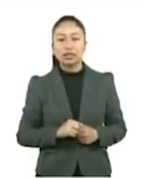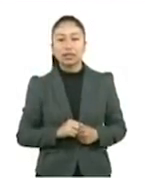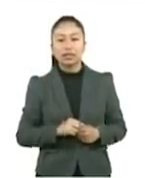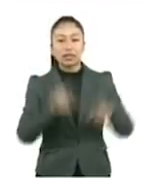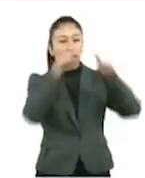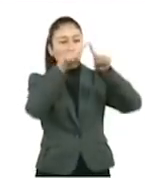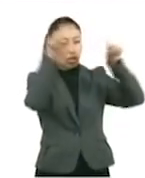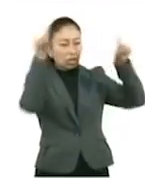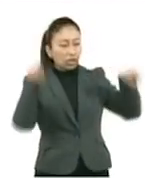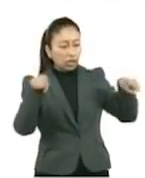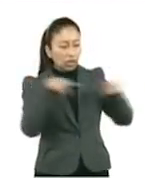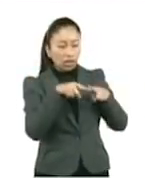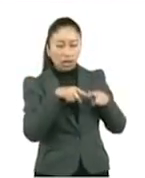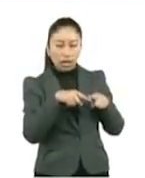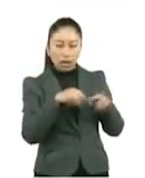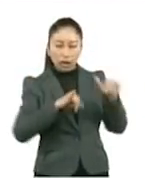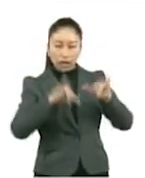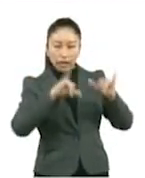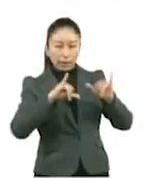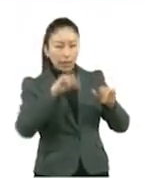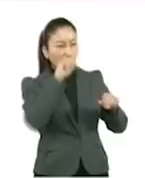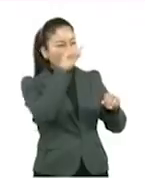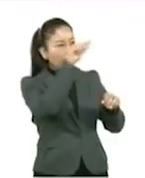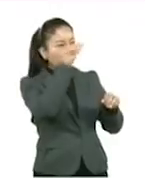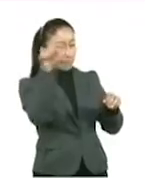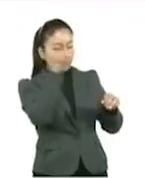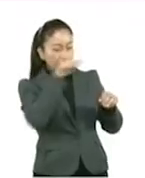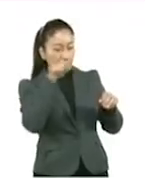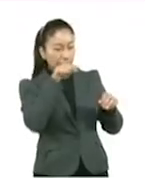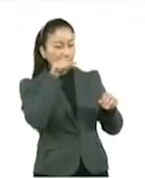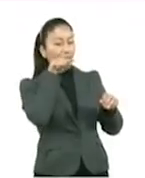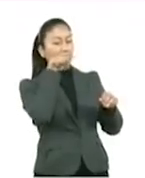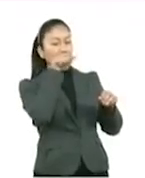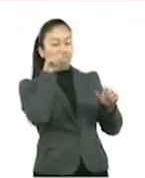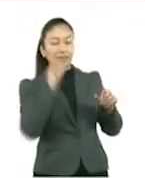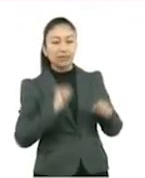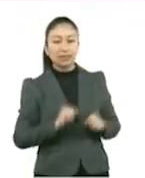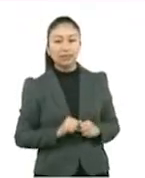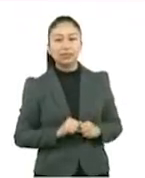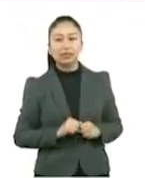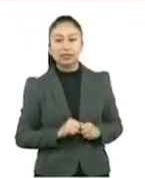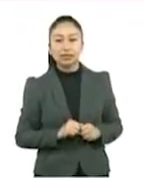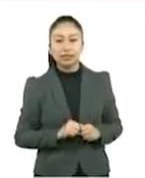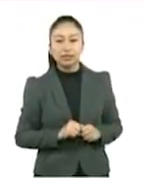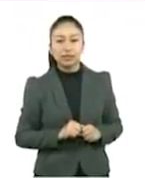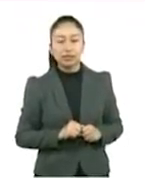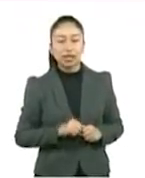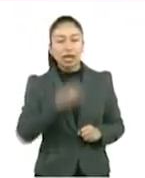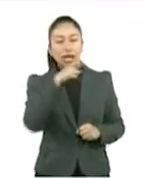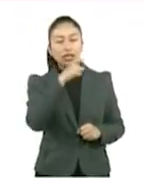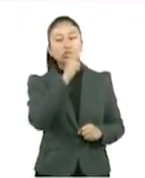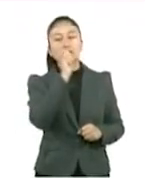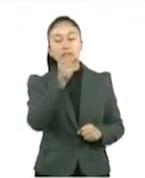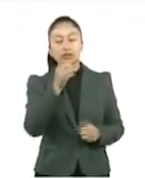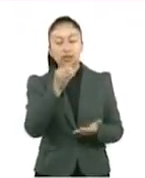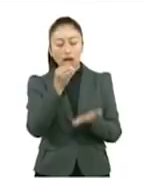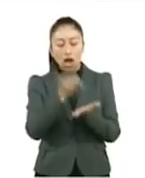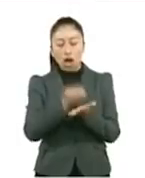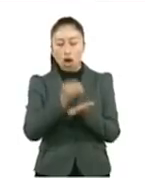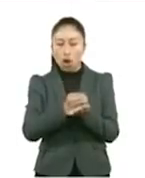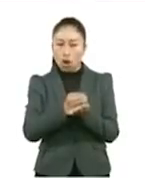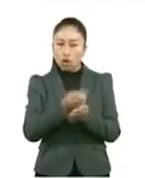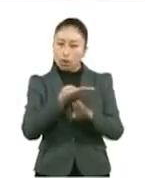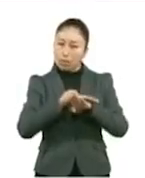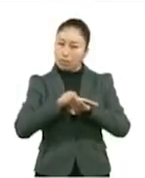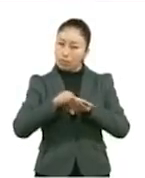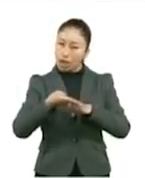periódica como elemento. El litio es un mineral que le llaman el oro blanco. Y es